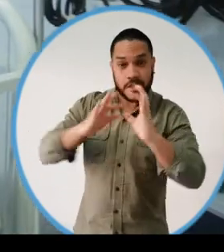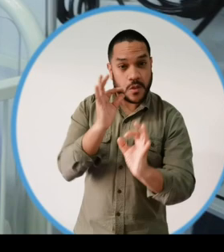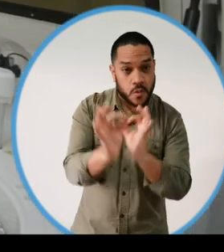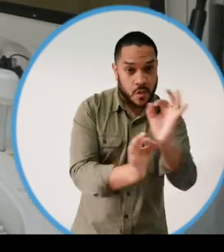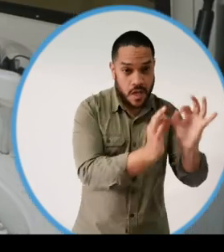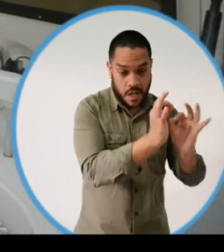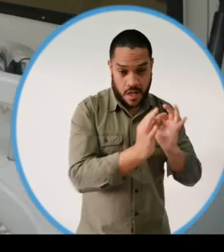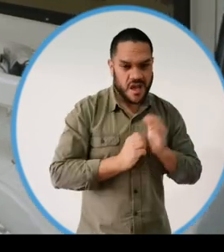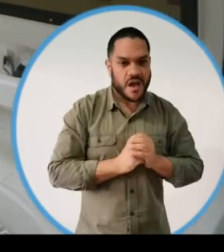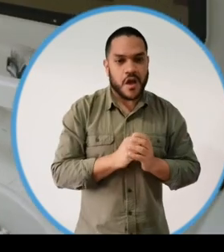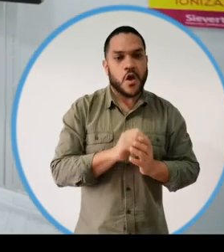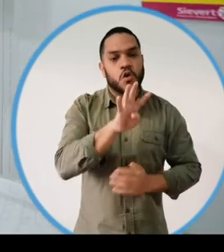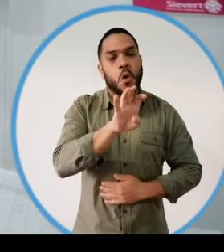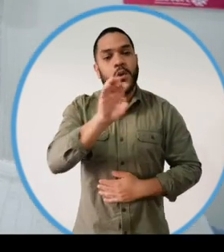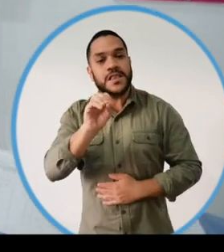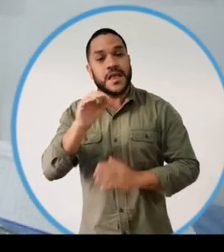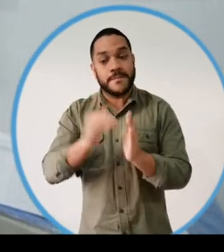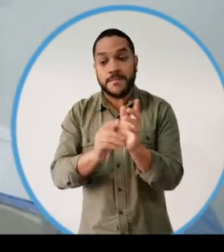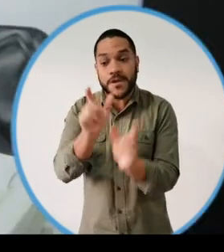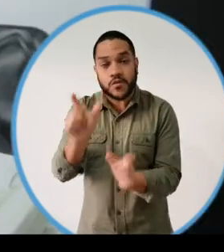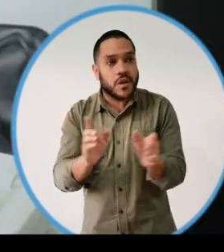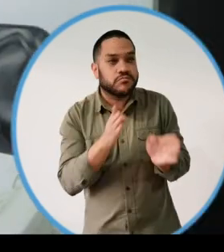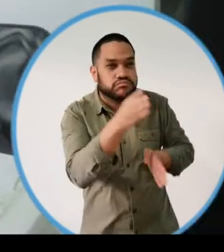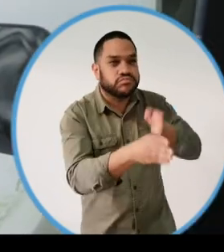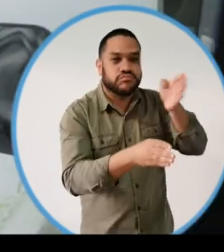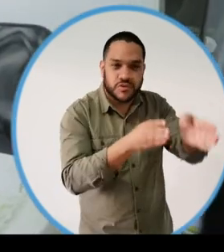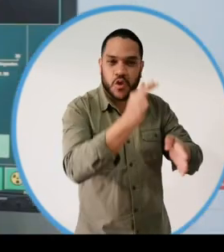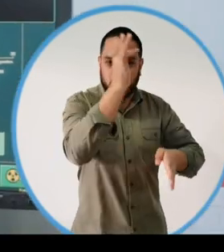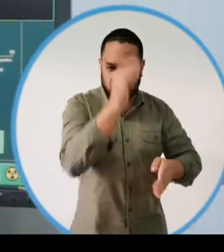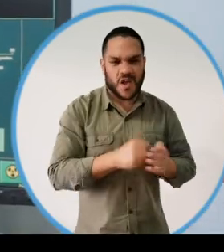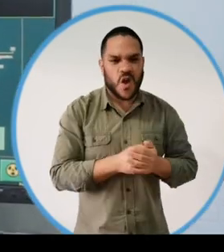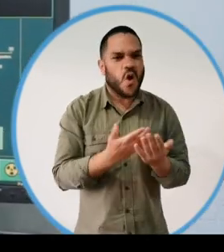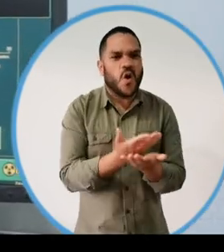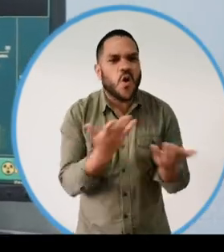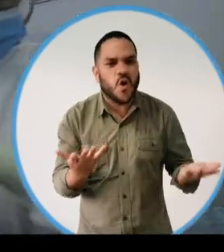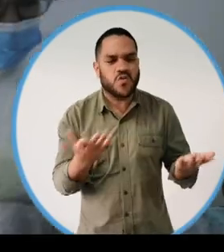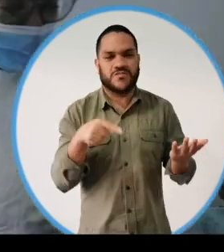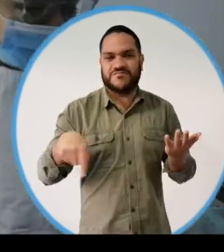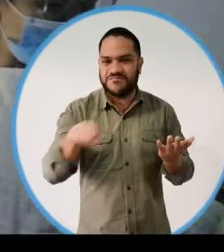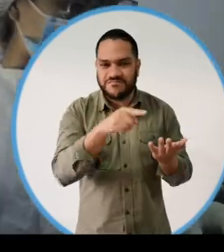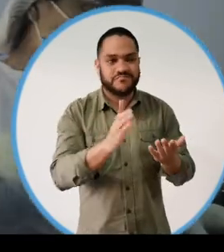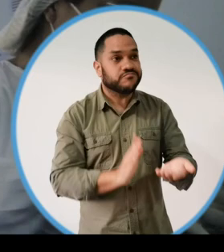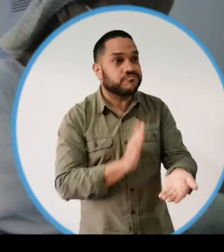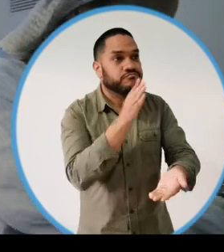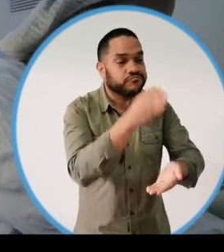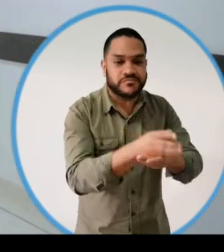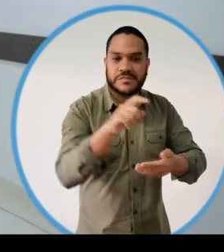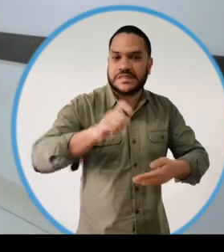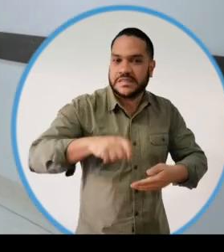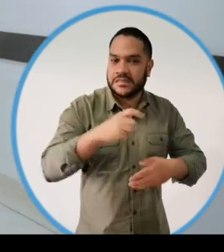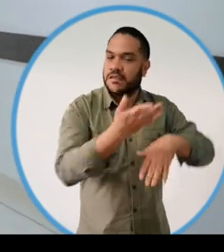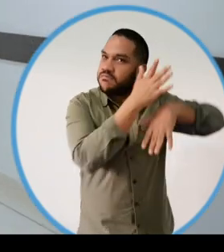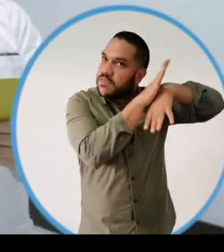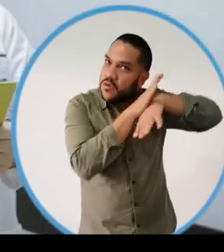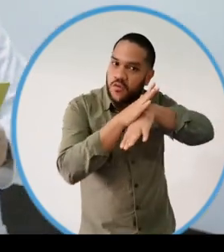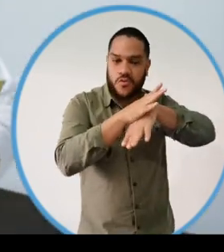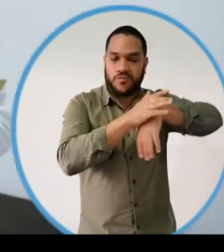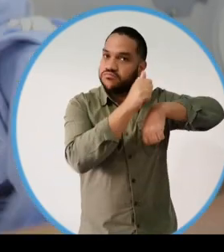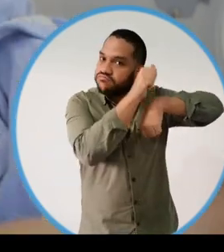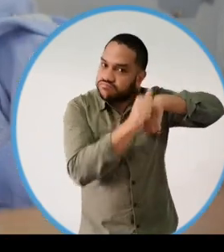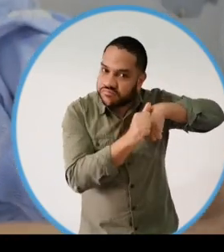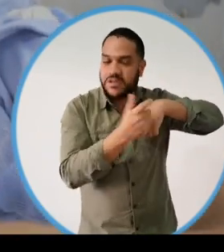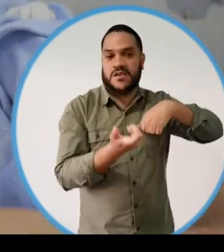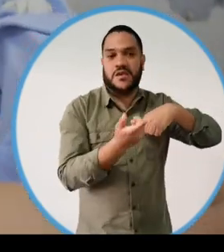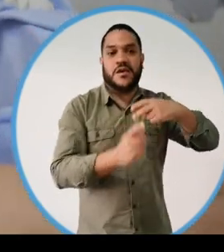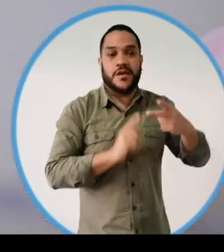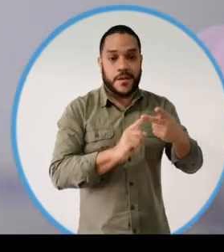más de 90.000 usuarios anuales consultas y procedimientos relacionados con especialidades médicas como neurocirugía, medicina